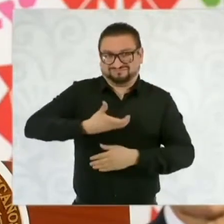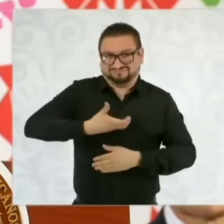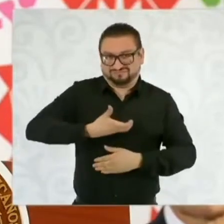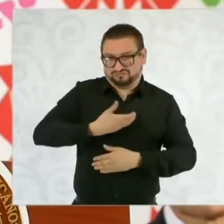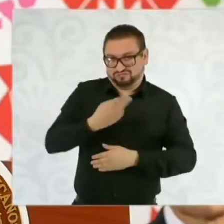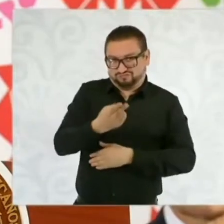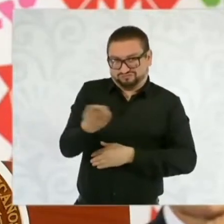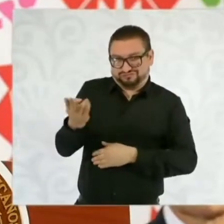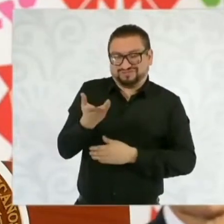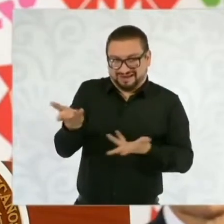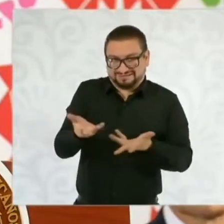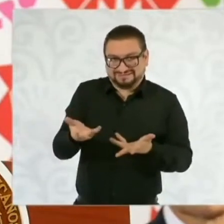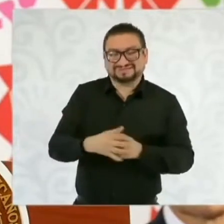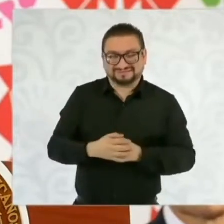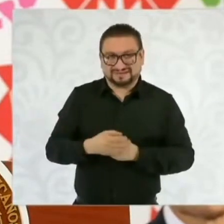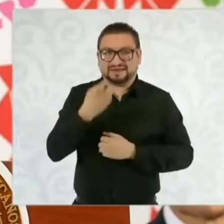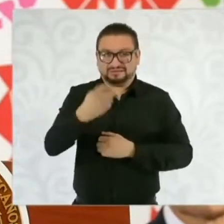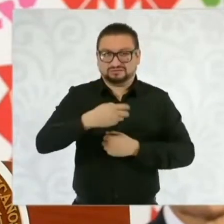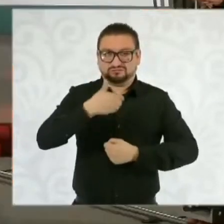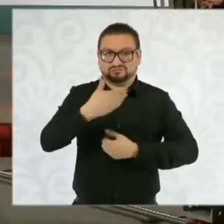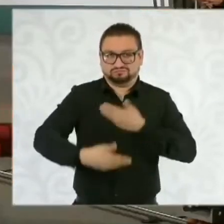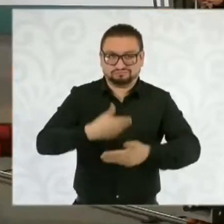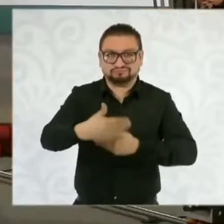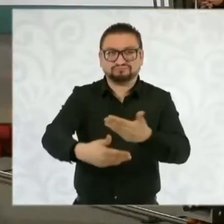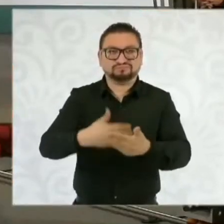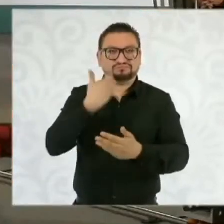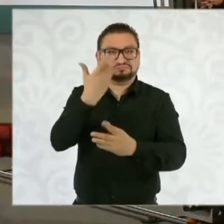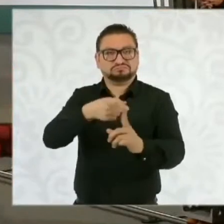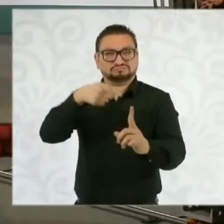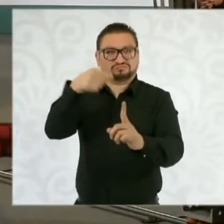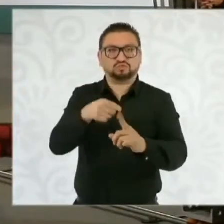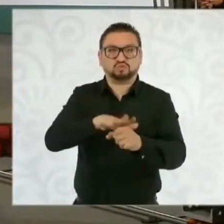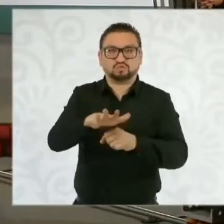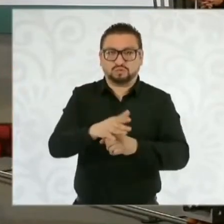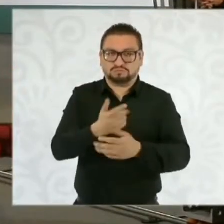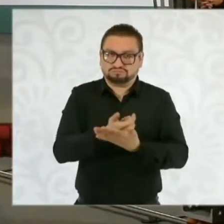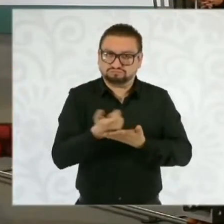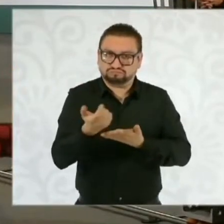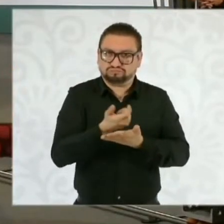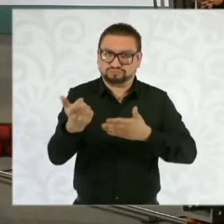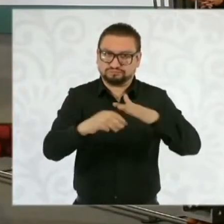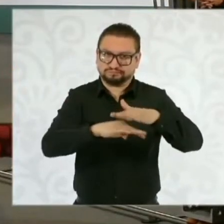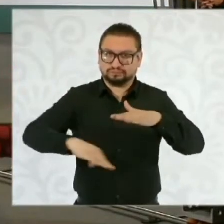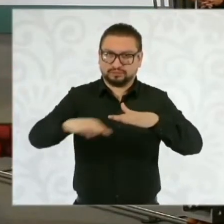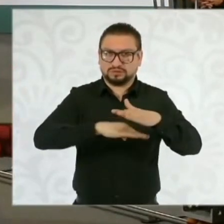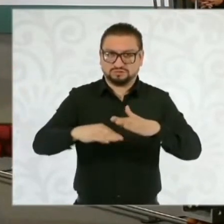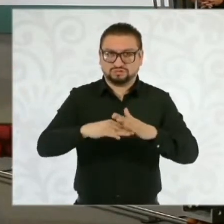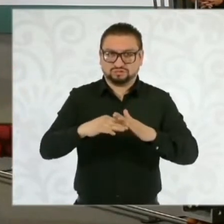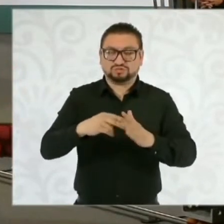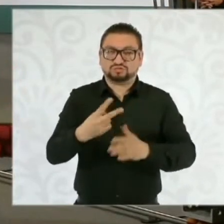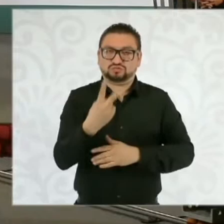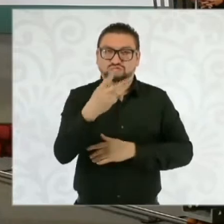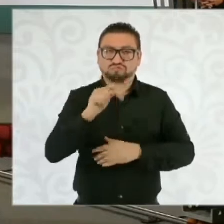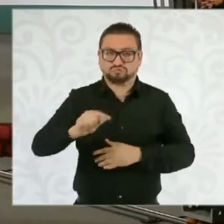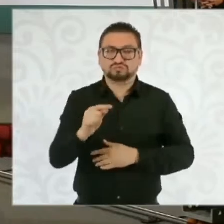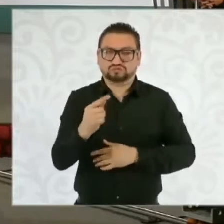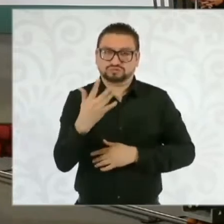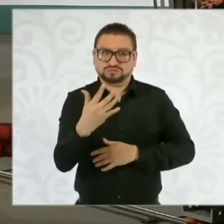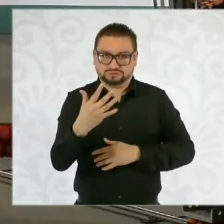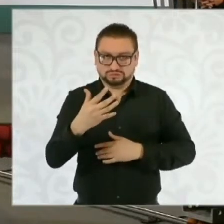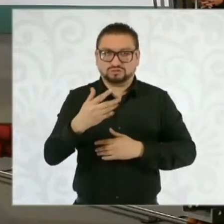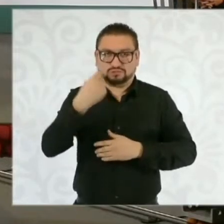usted, con lo cual se busca que se logre un salario mínimo que cumpla con las 2.5